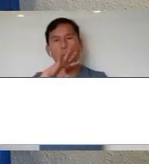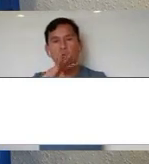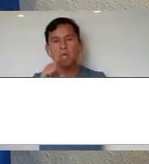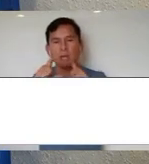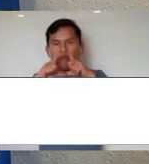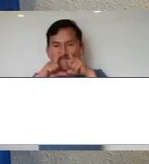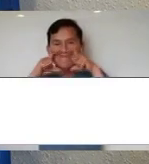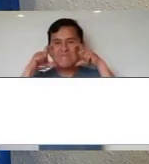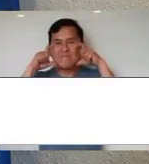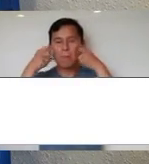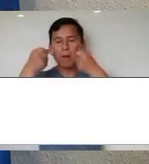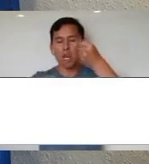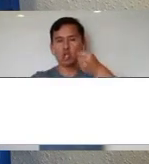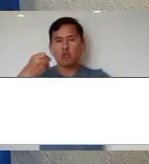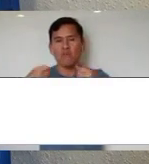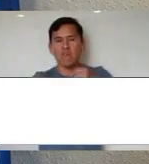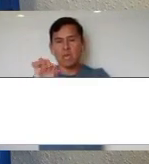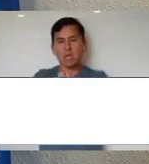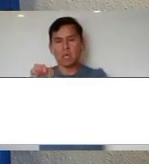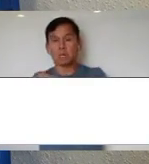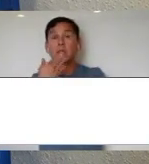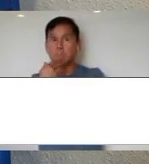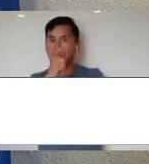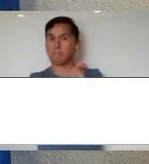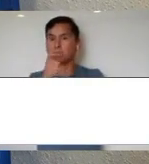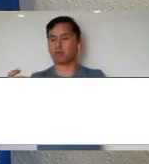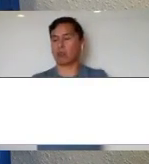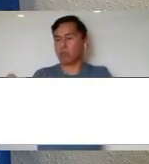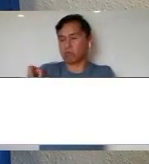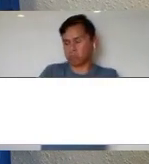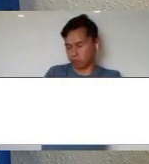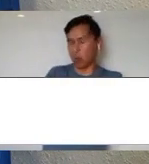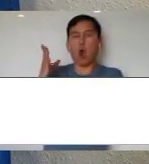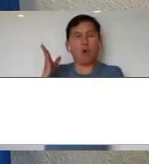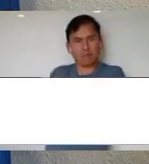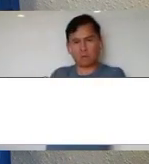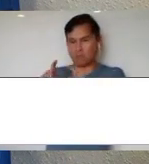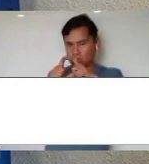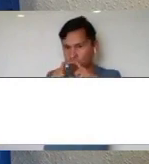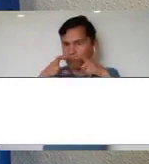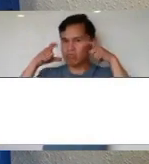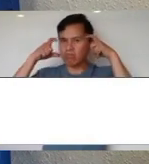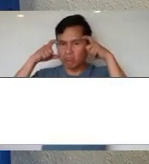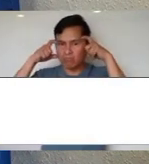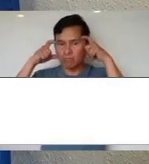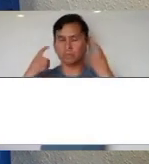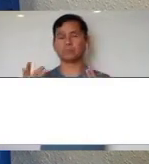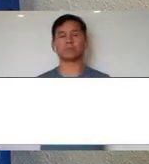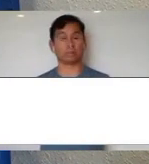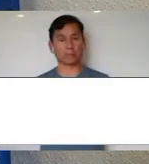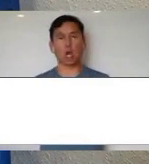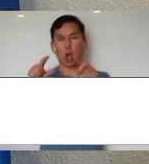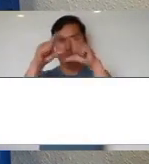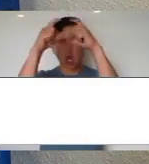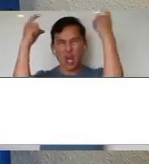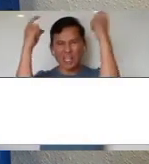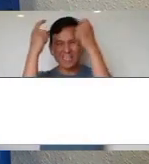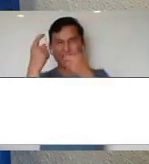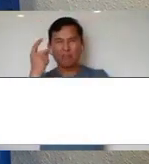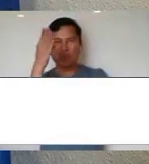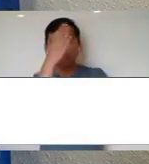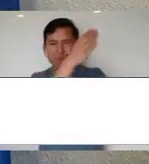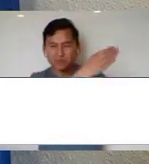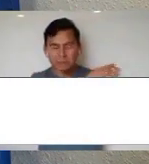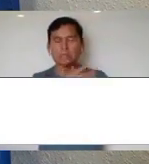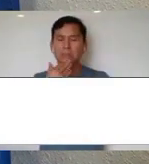mascarillas tanto para los choferes como para también los pasajeros de cada uno de ellos. No obstante, y en el entendido de que